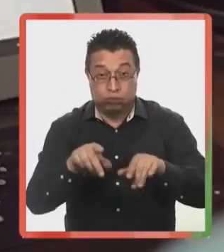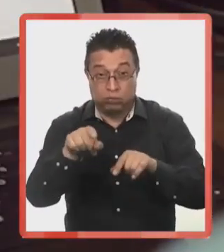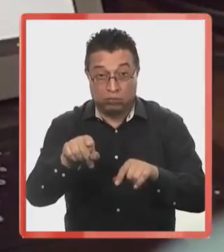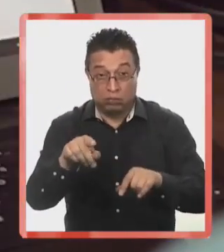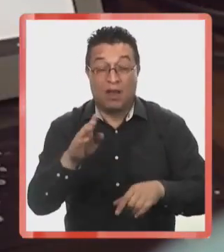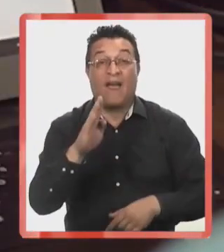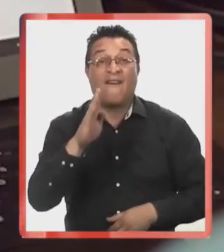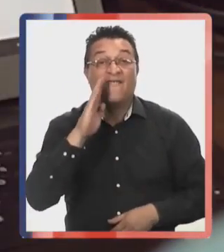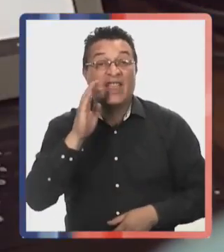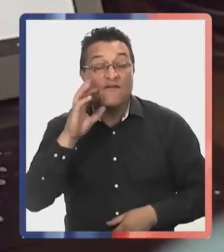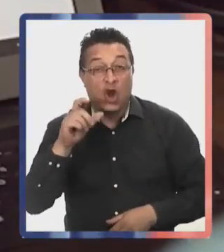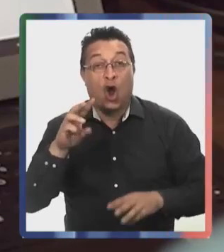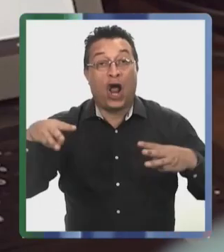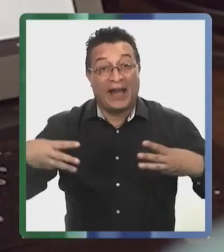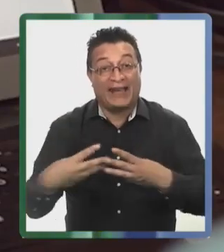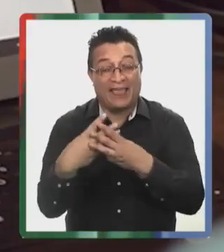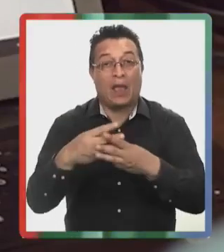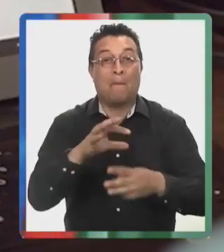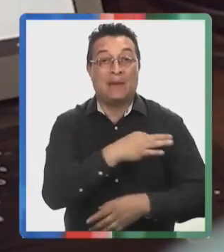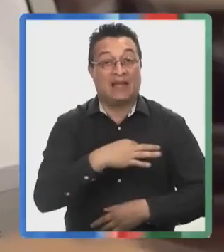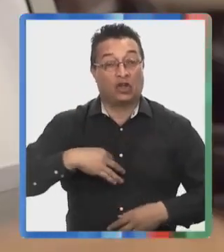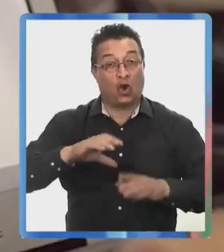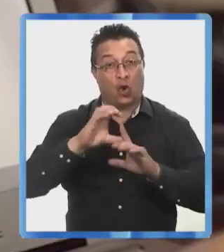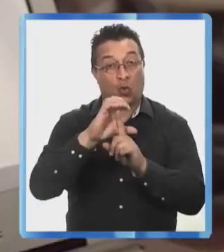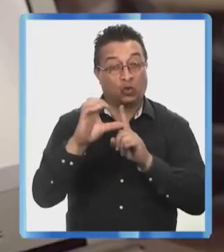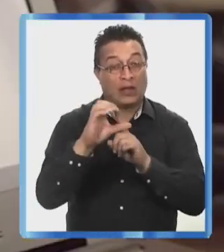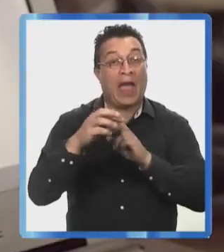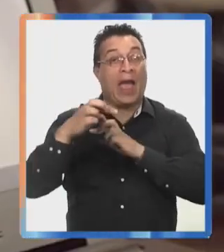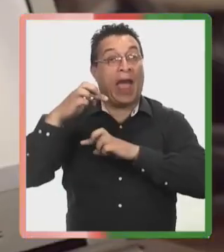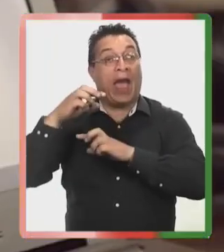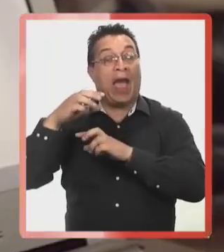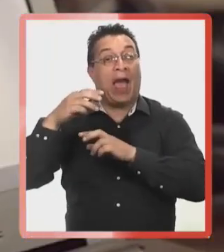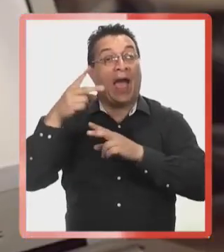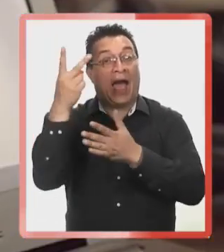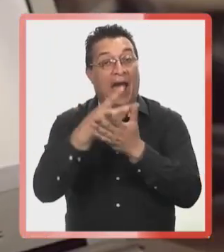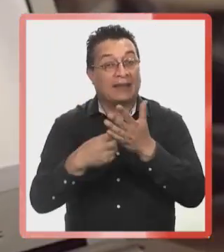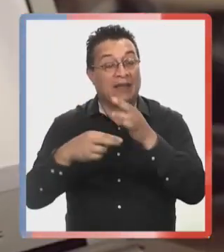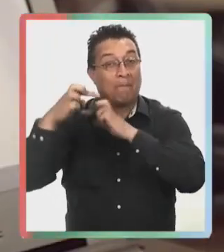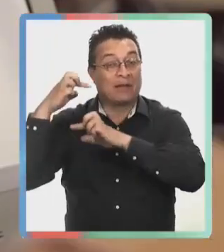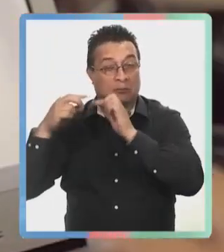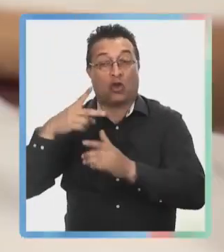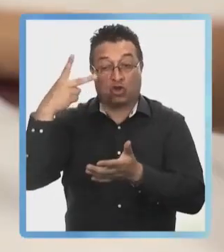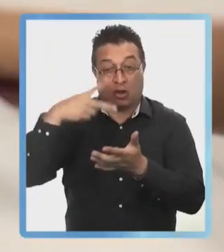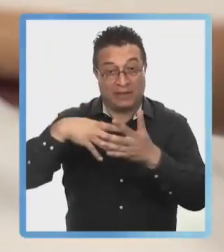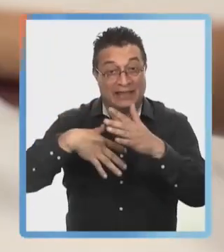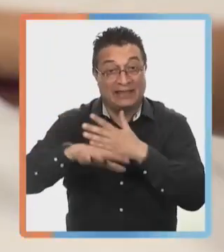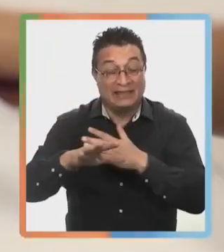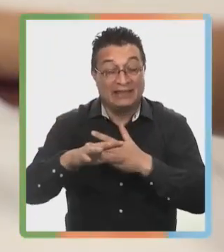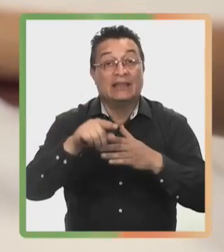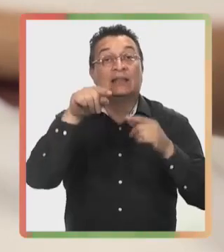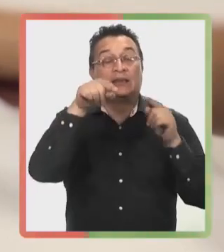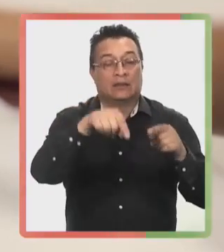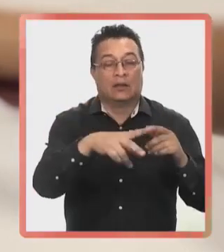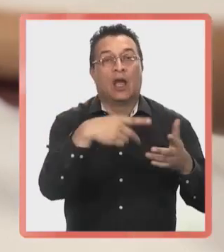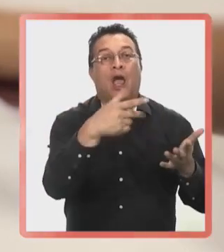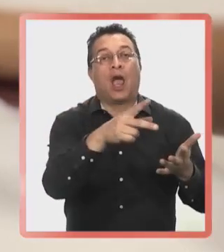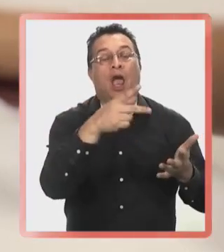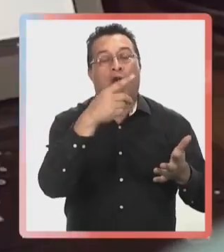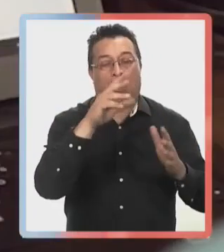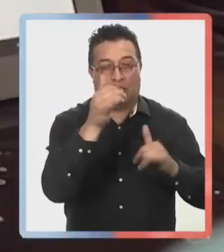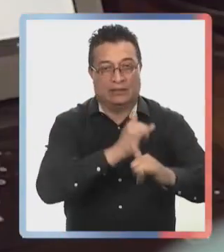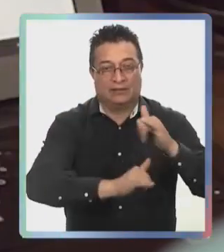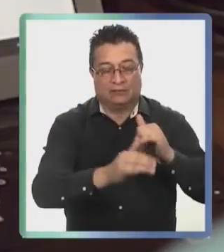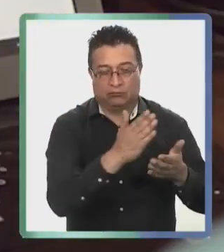BiblioRedes, perteneciente al Ministerio de las Culturas, las Artes y el Patrimonio, ofrece desde 2015 30 cursos online,